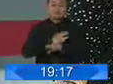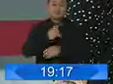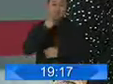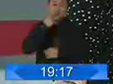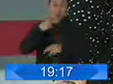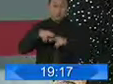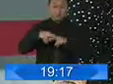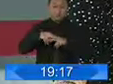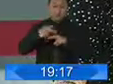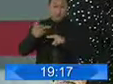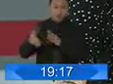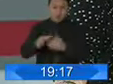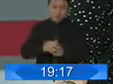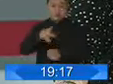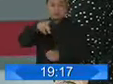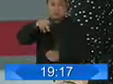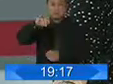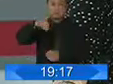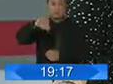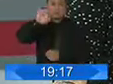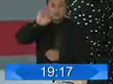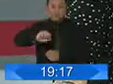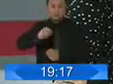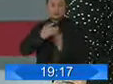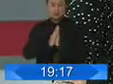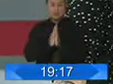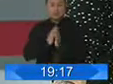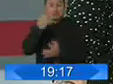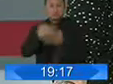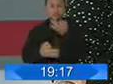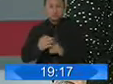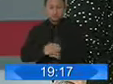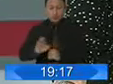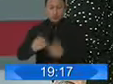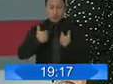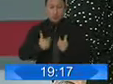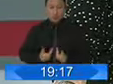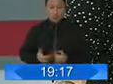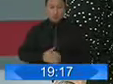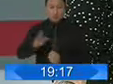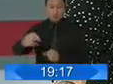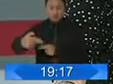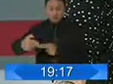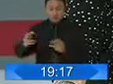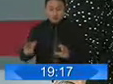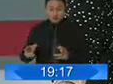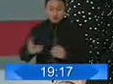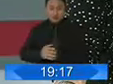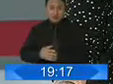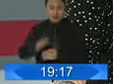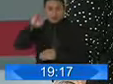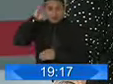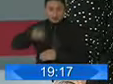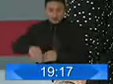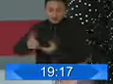en el sector de Pintac exigen justicia. El cadáver fue sacado del departamento de medicina